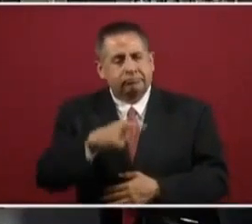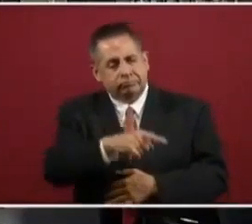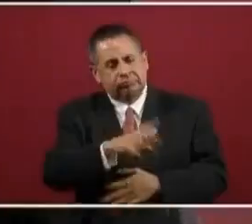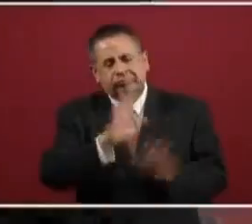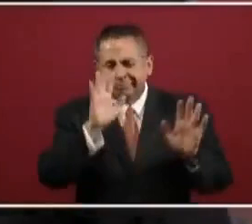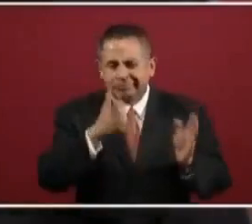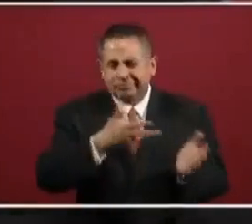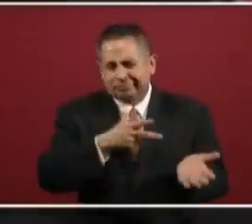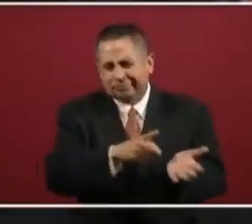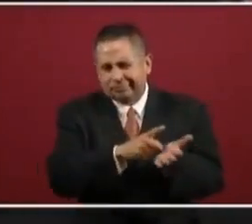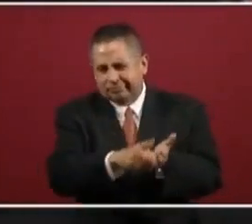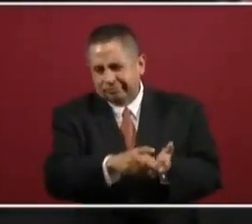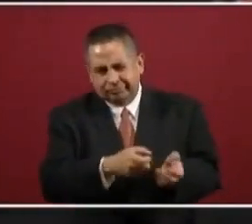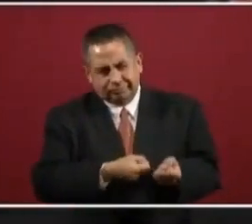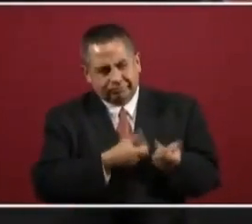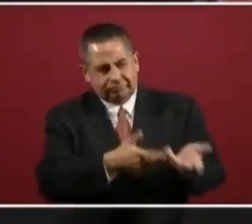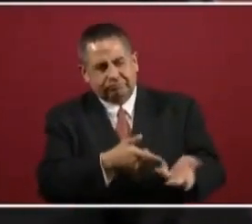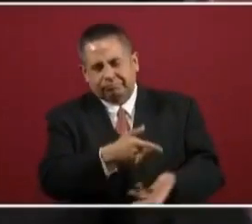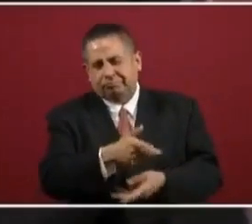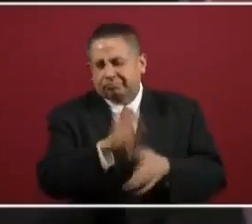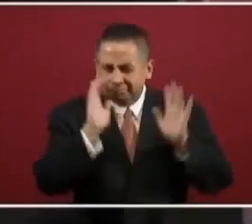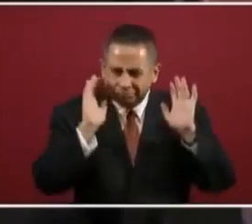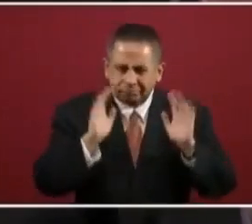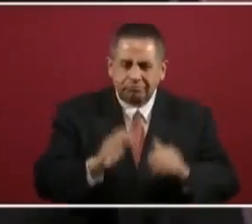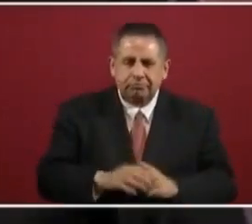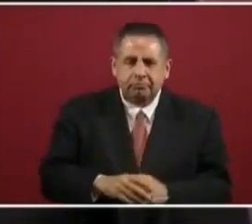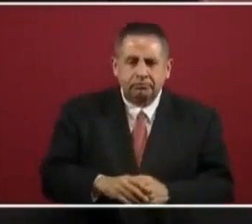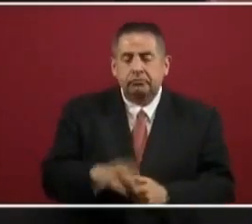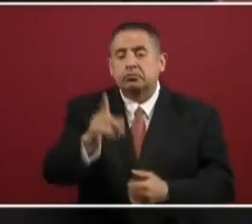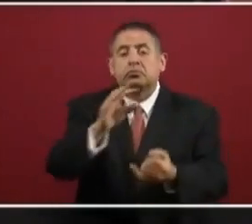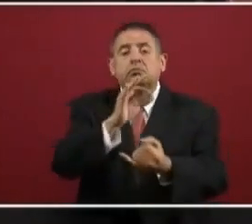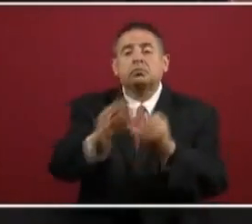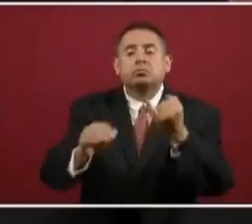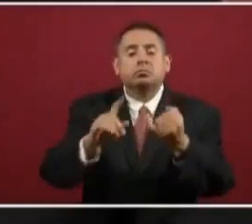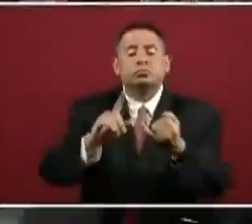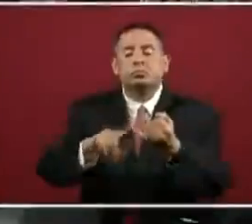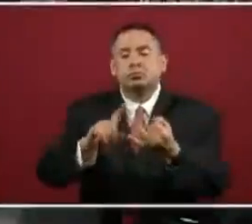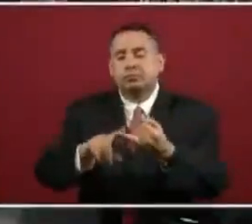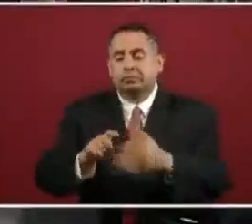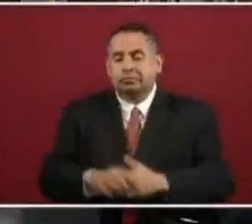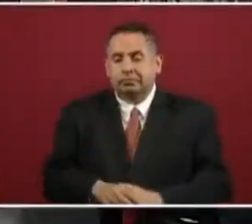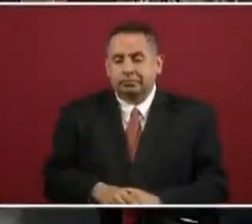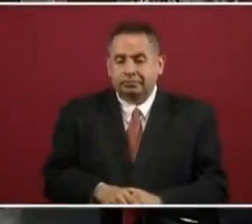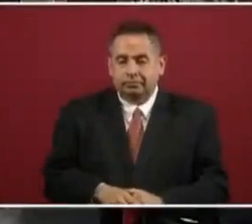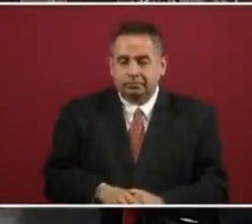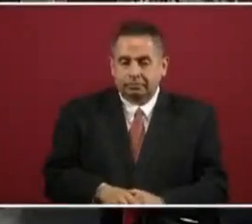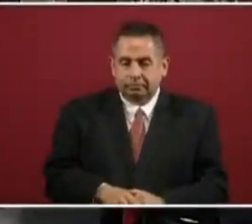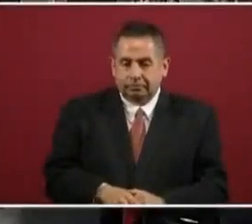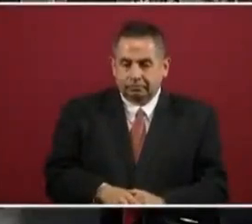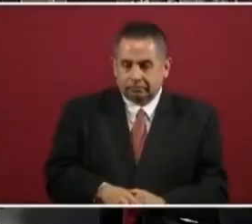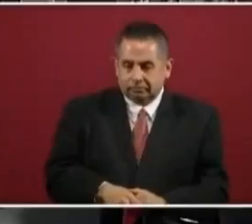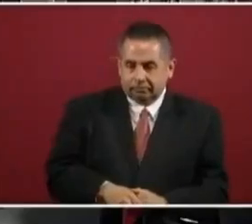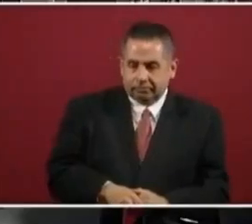derecho de expresarse de manifestarse una más segunda pregunta